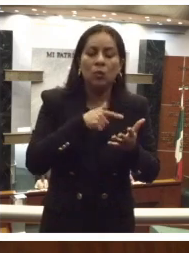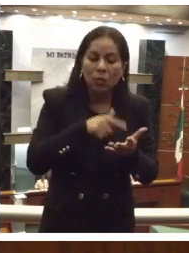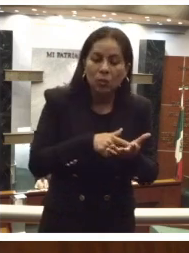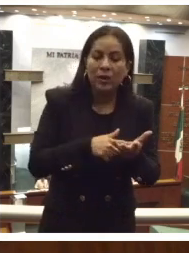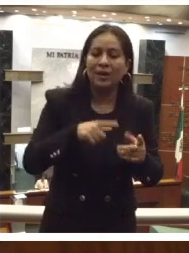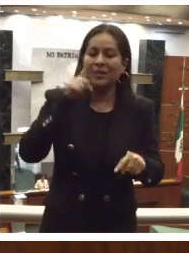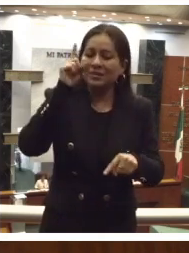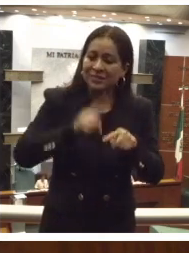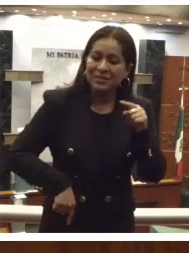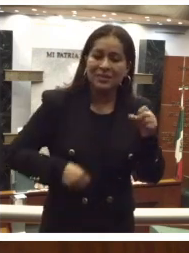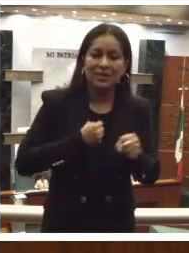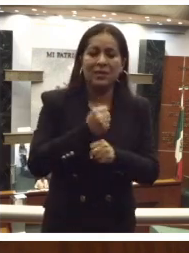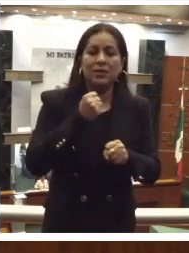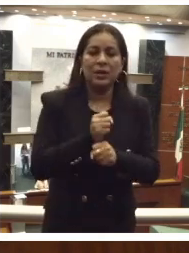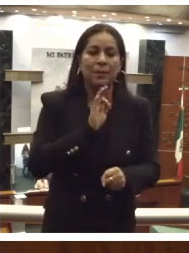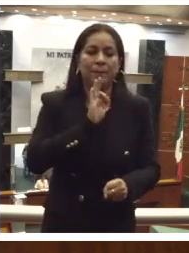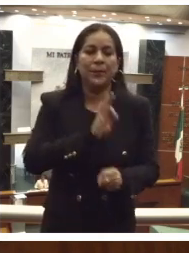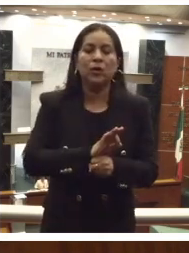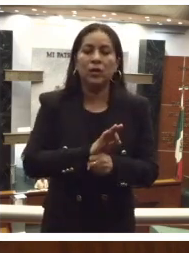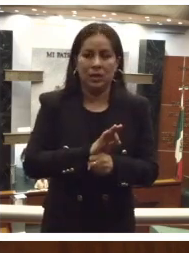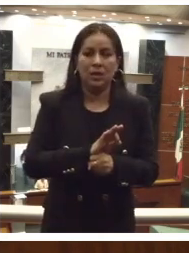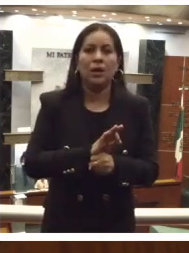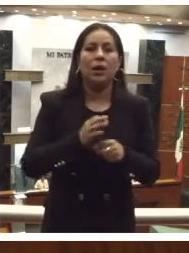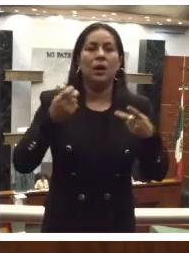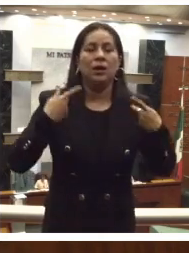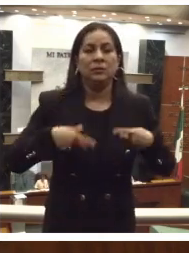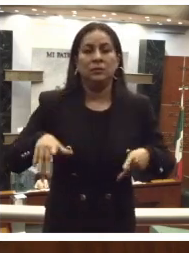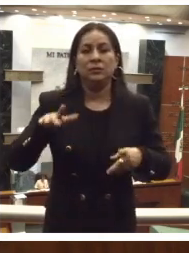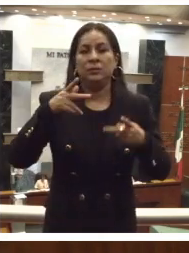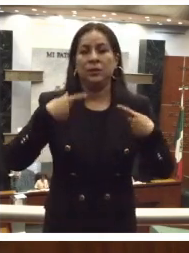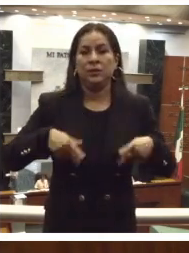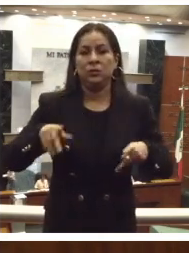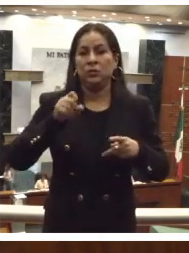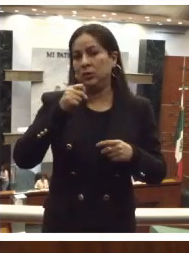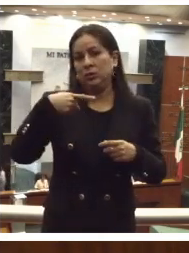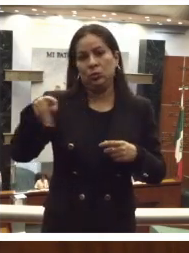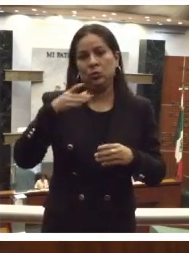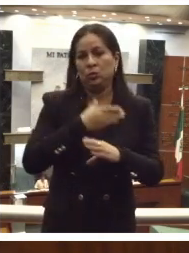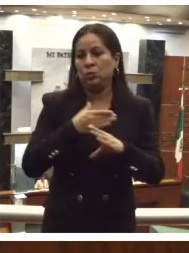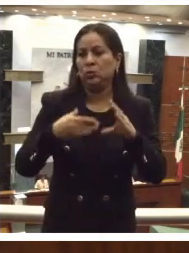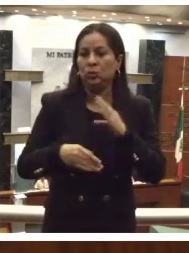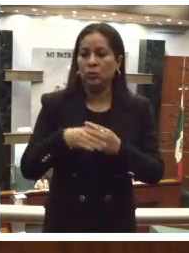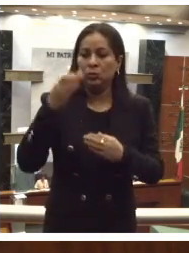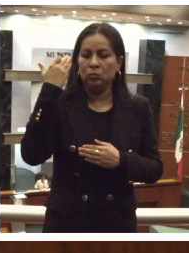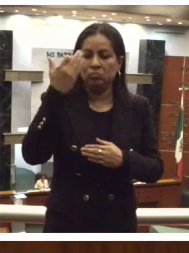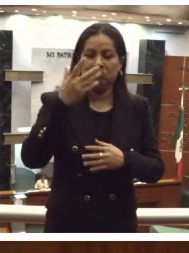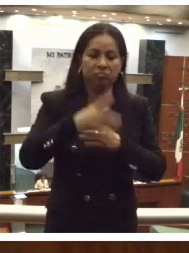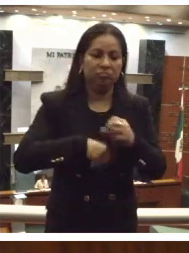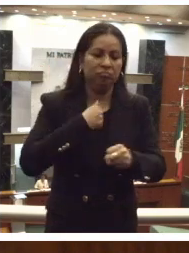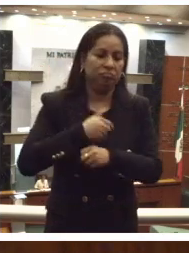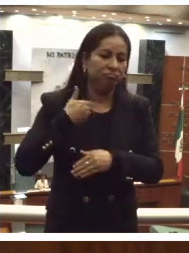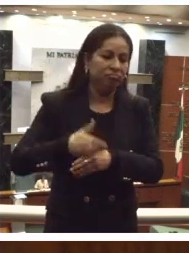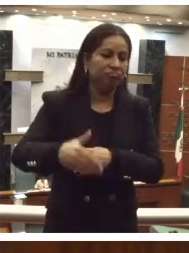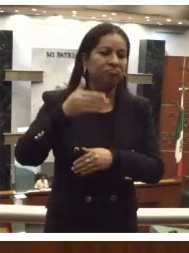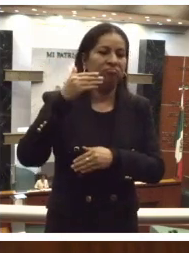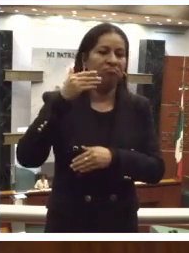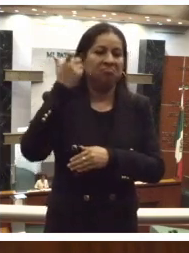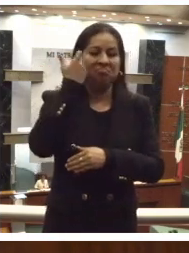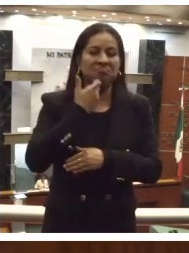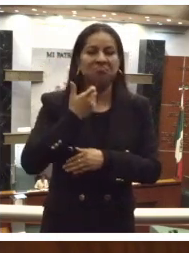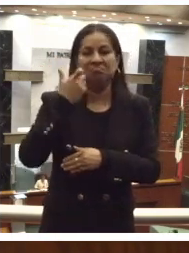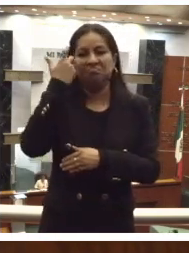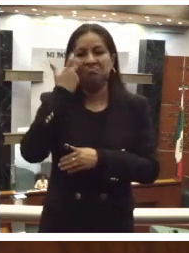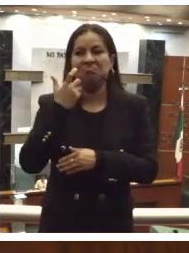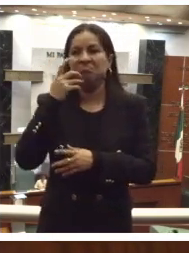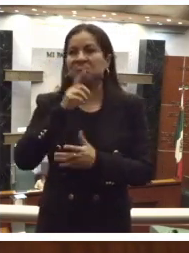de violencia y proteger a sus personas y sus patrimonios. Durante los últimos años se regateó el tema